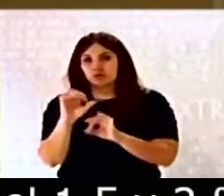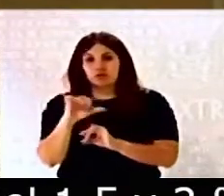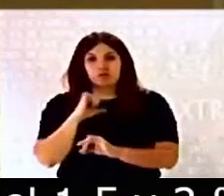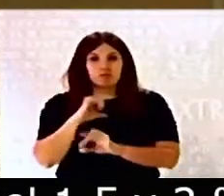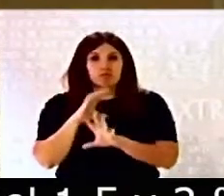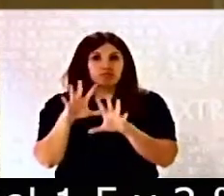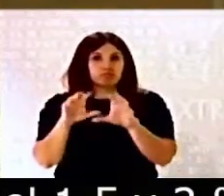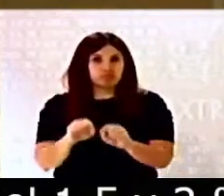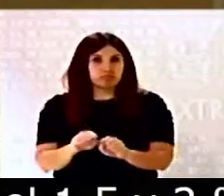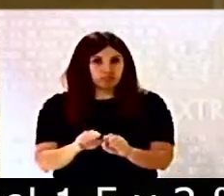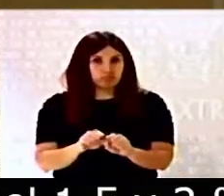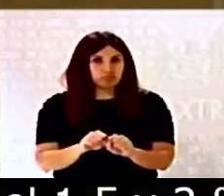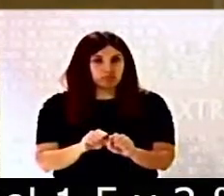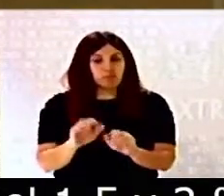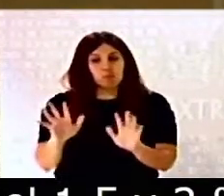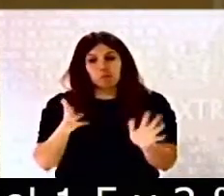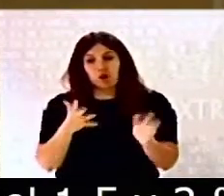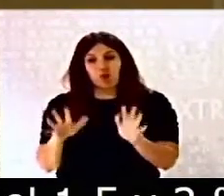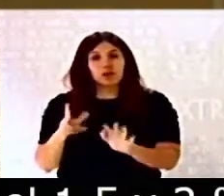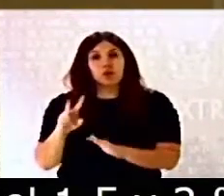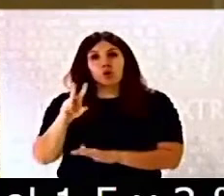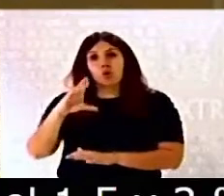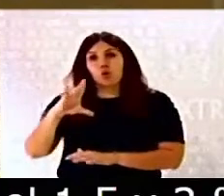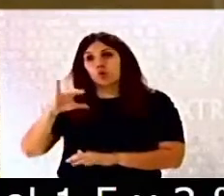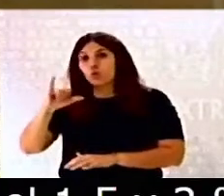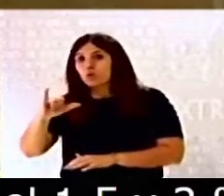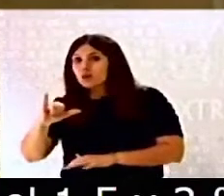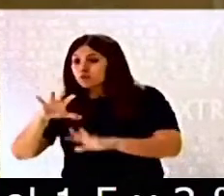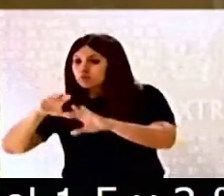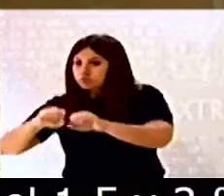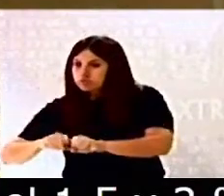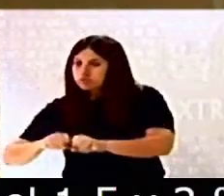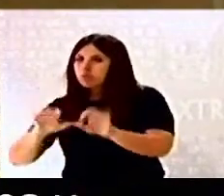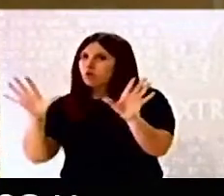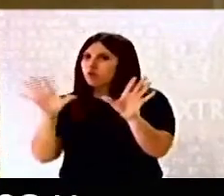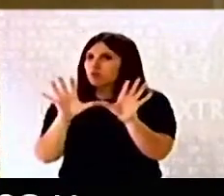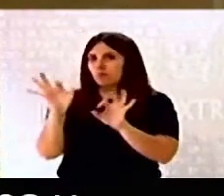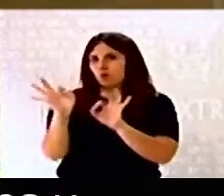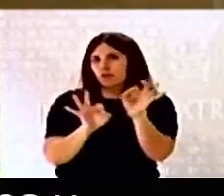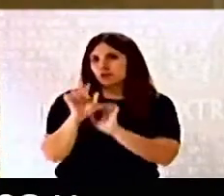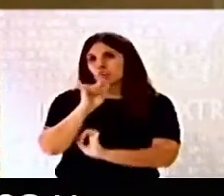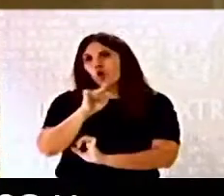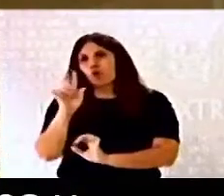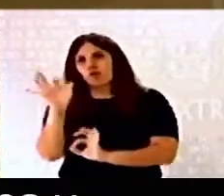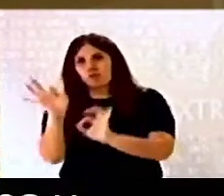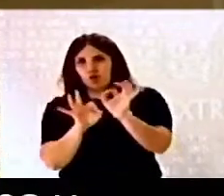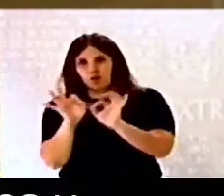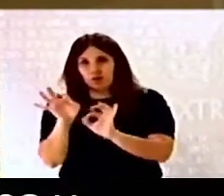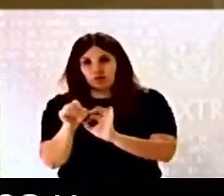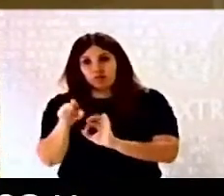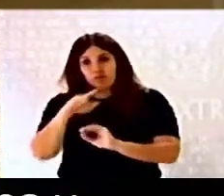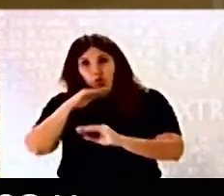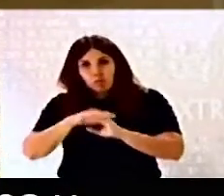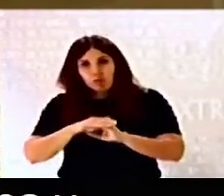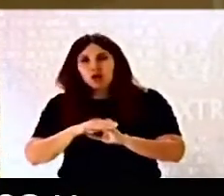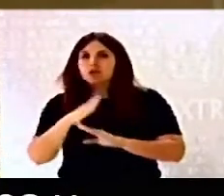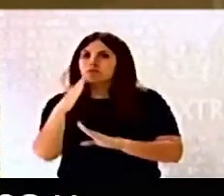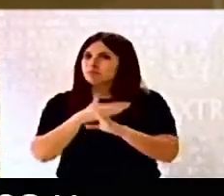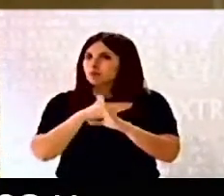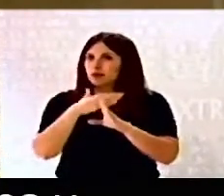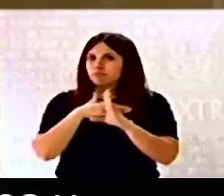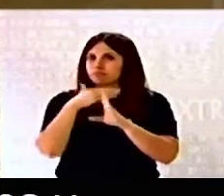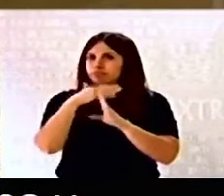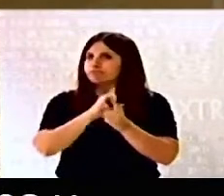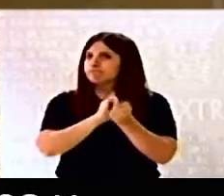camas de agudos y alrededor del 10-11% en la ocupación de UCI. A partir de ahí tendríamos que diseñar